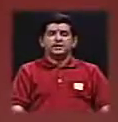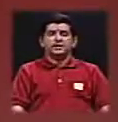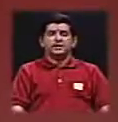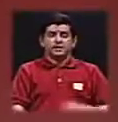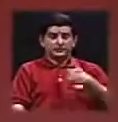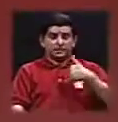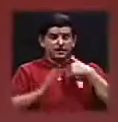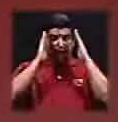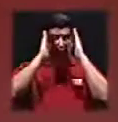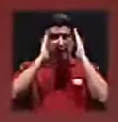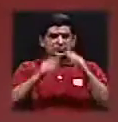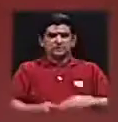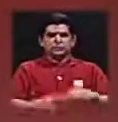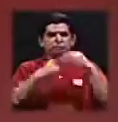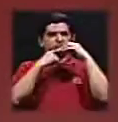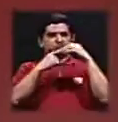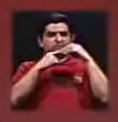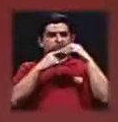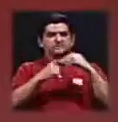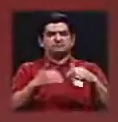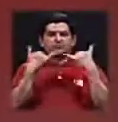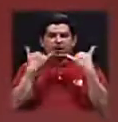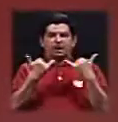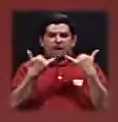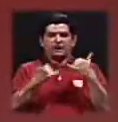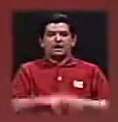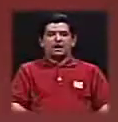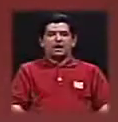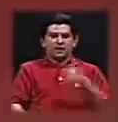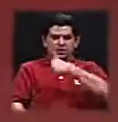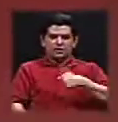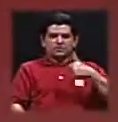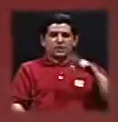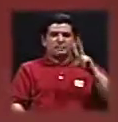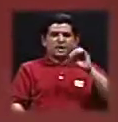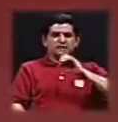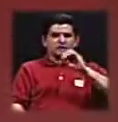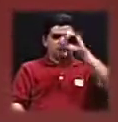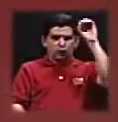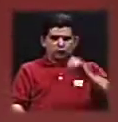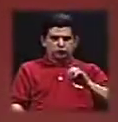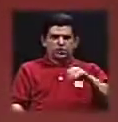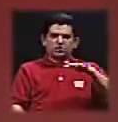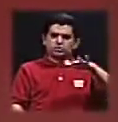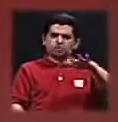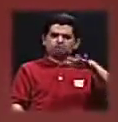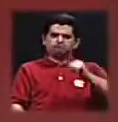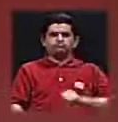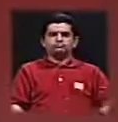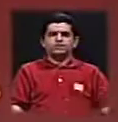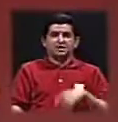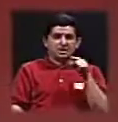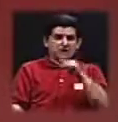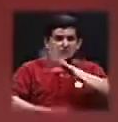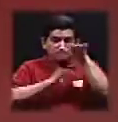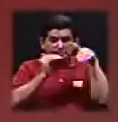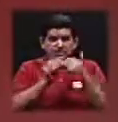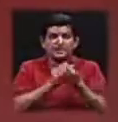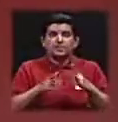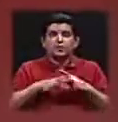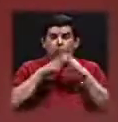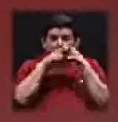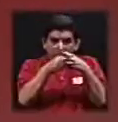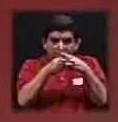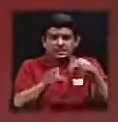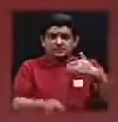atención preferente dentro de la actual administración. El 20% aproximadamente de todo este préstamo